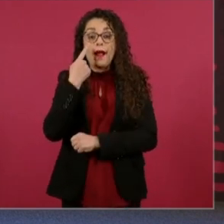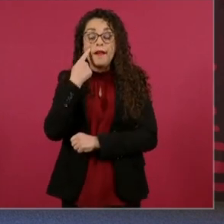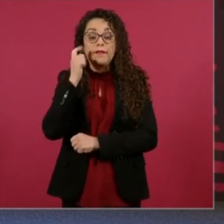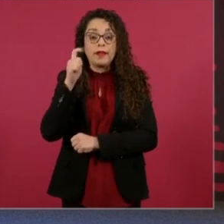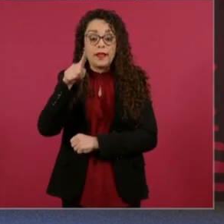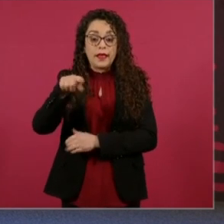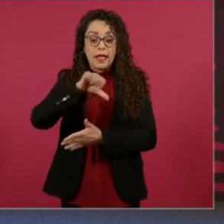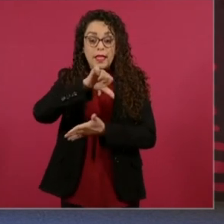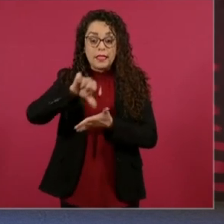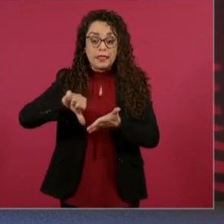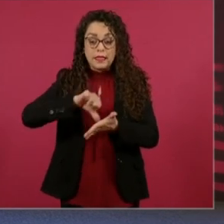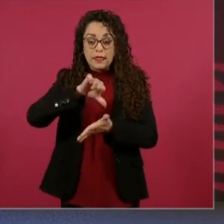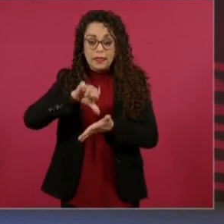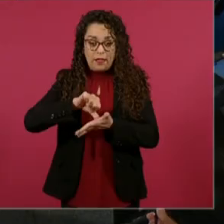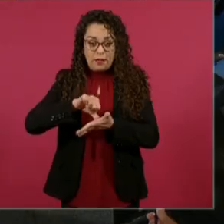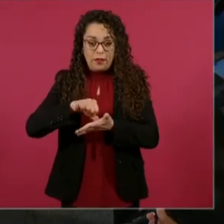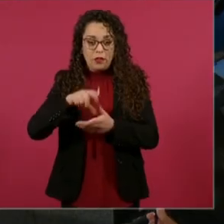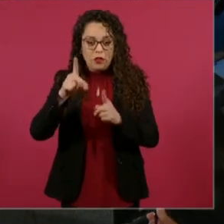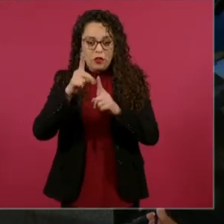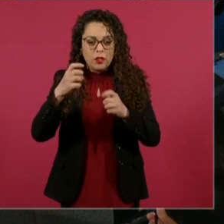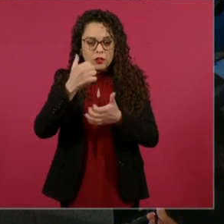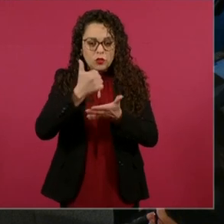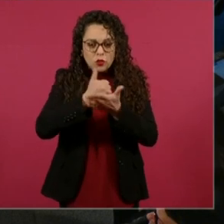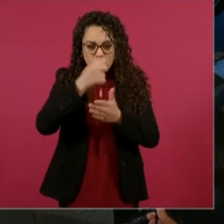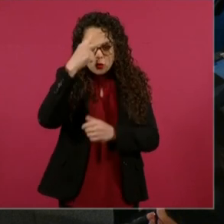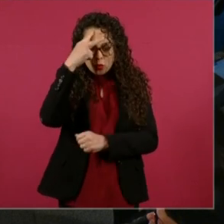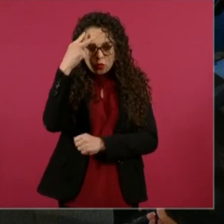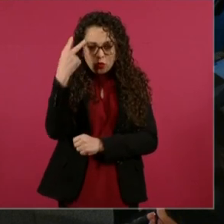la Ciudad de México,